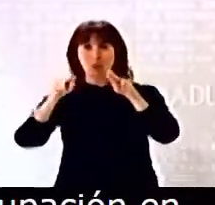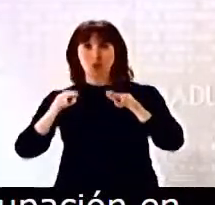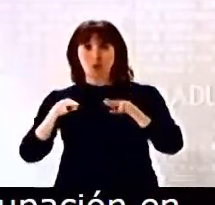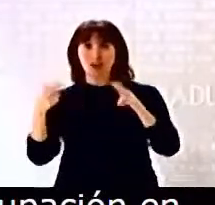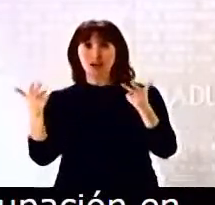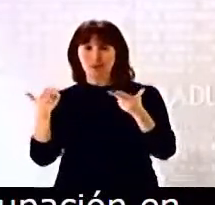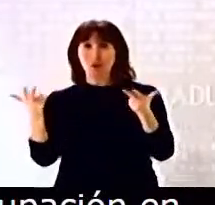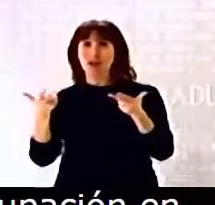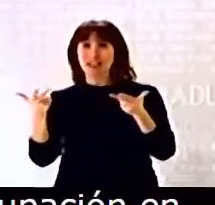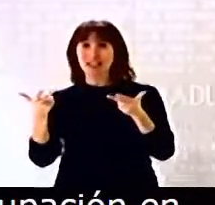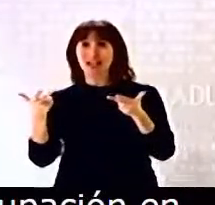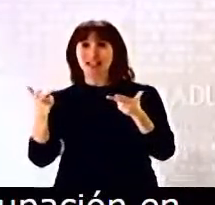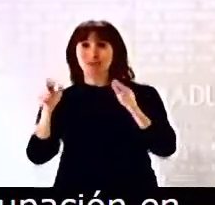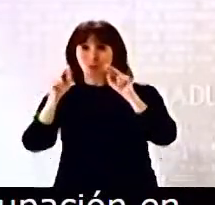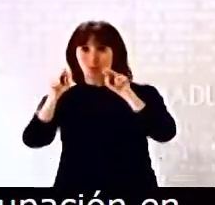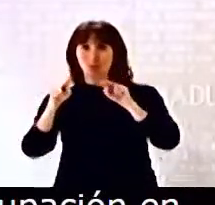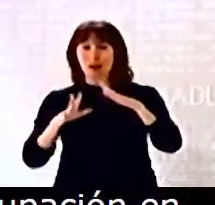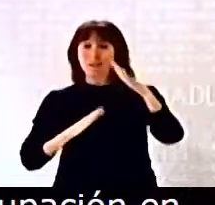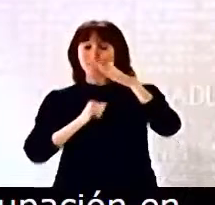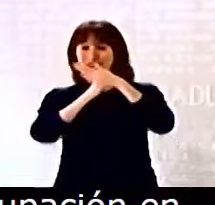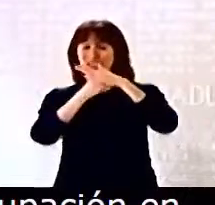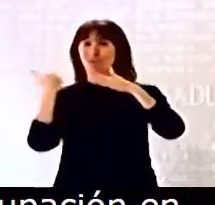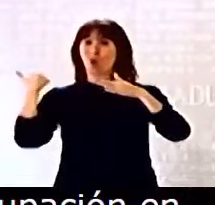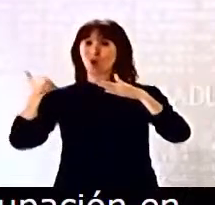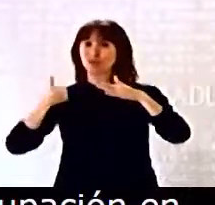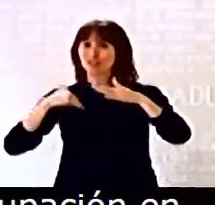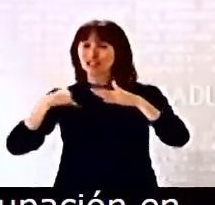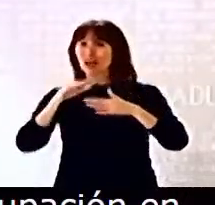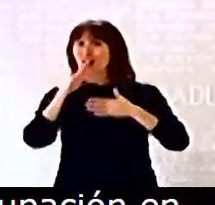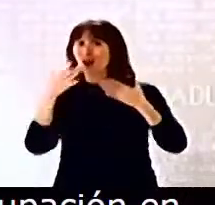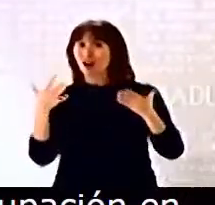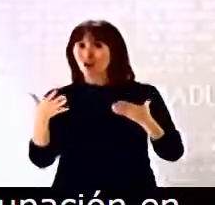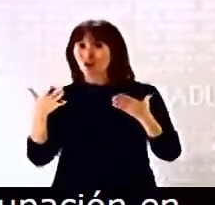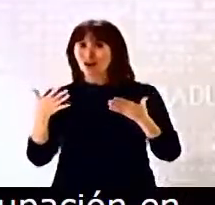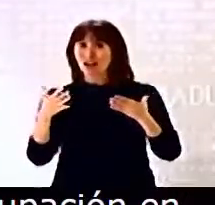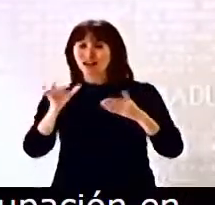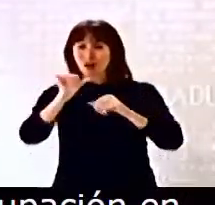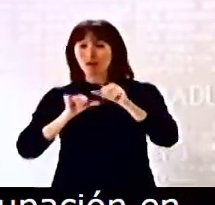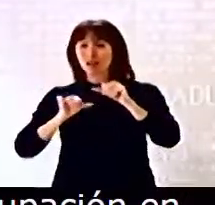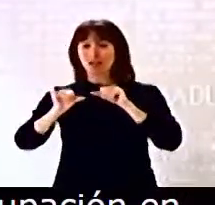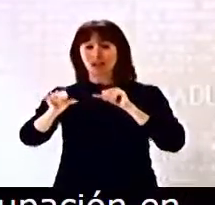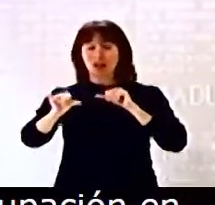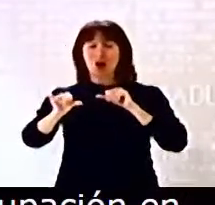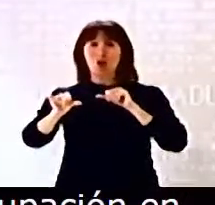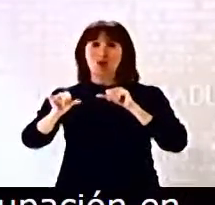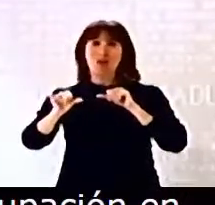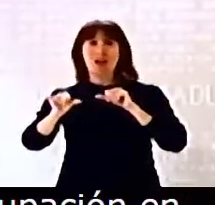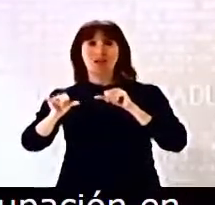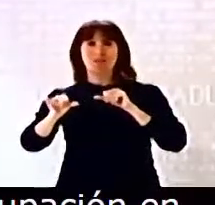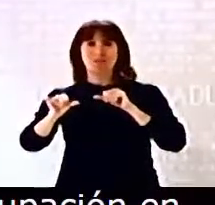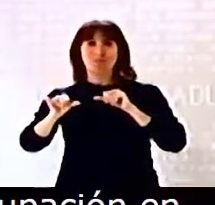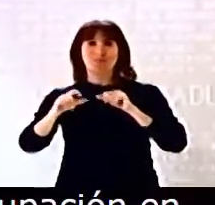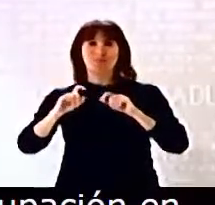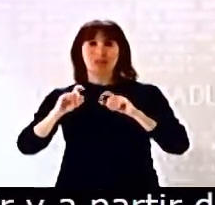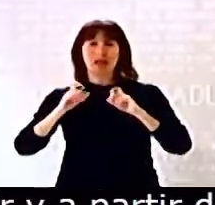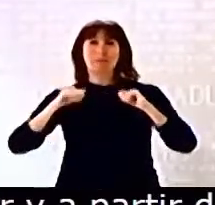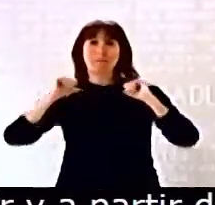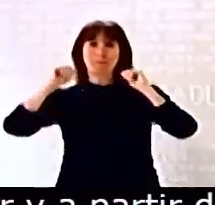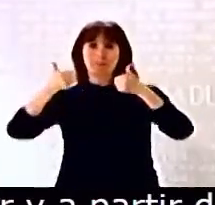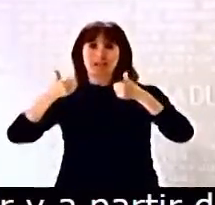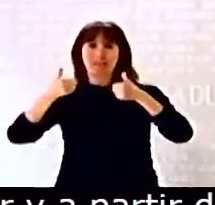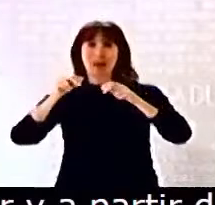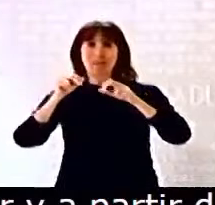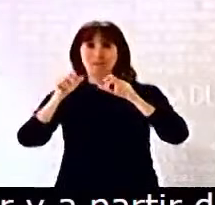hospitales se ha debido producir ya o se está produciendo en estos días y a partir de ahora empezarían a descender las